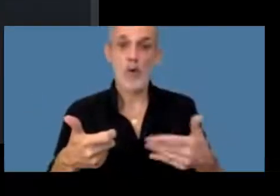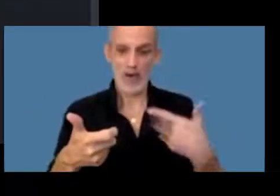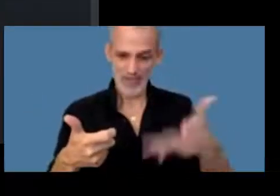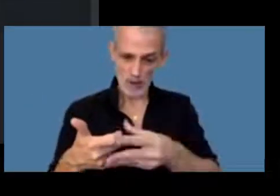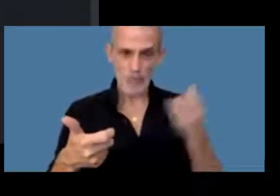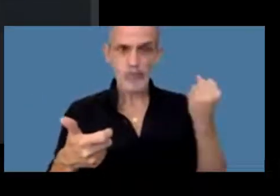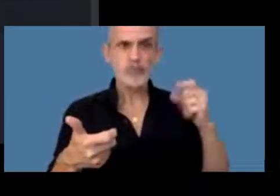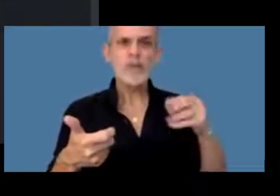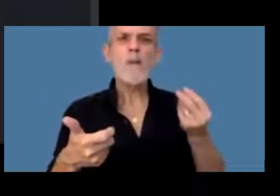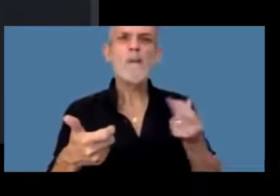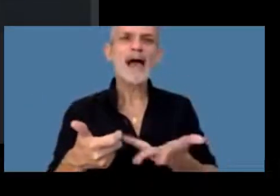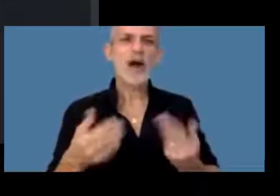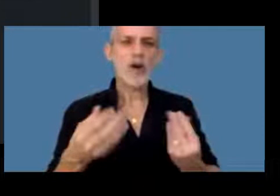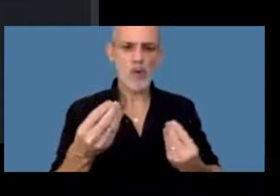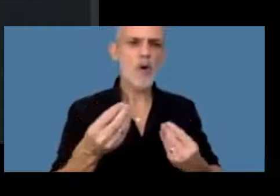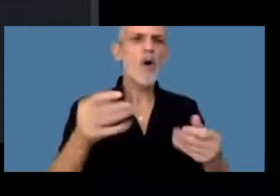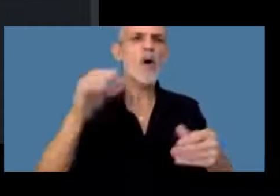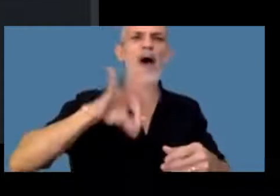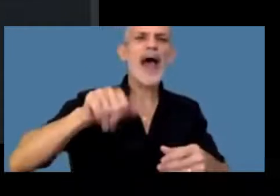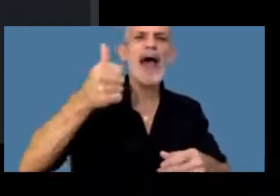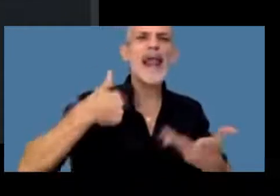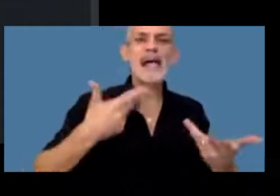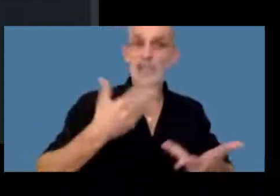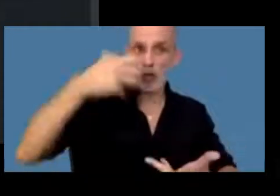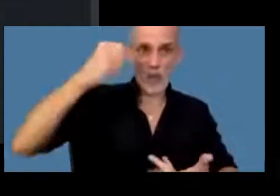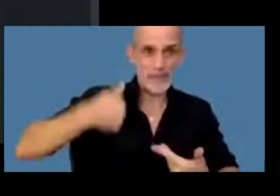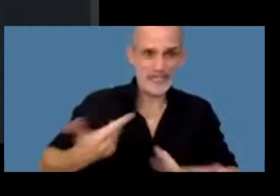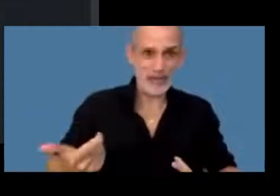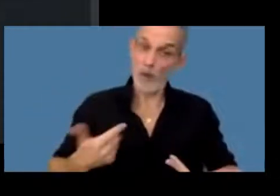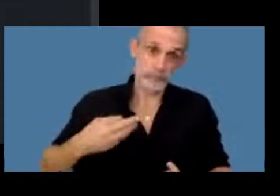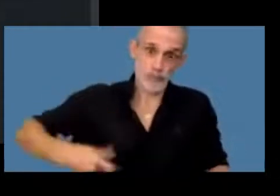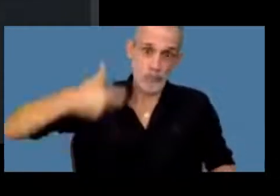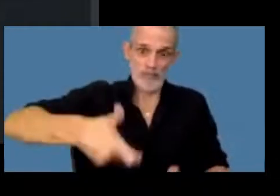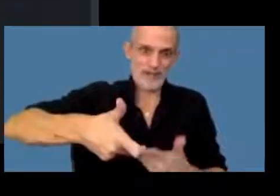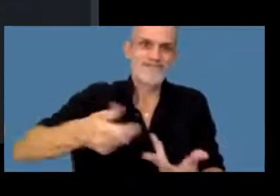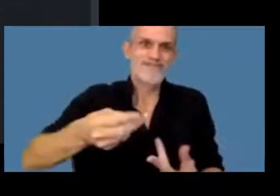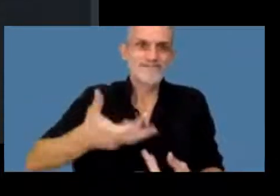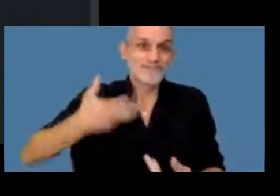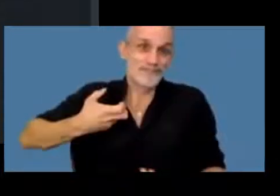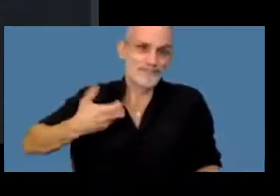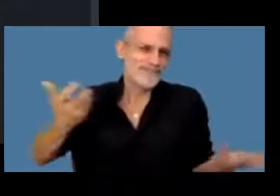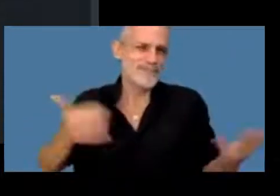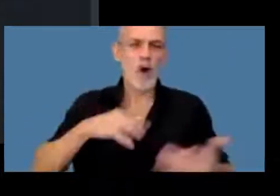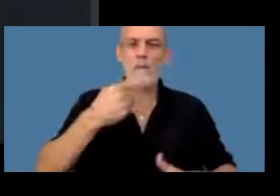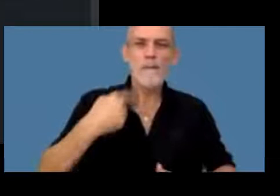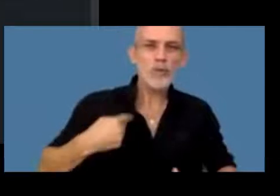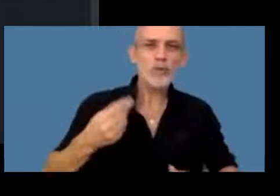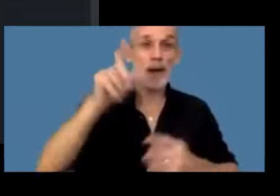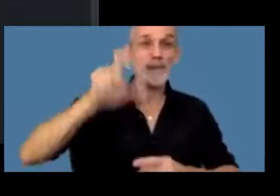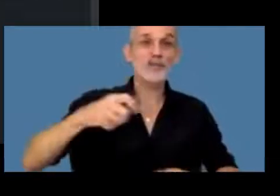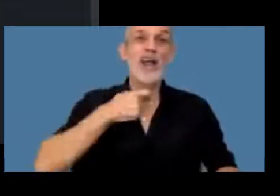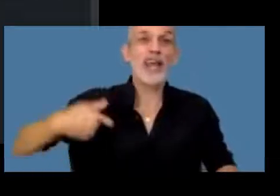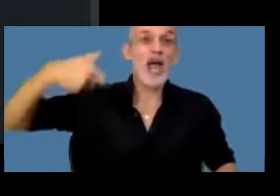a retirar su utilidad, digamos, ¿no? Una regla básica de inversión, digamos. Entonces, si hoy nos pregunta alguien que quiere invertir en nuestro país y nos dice,